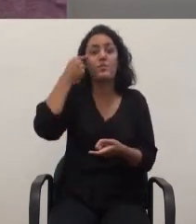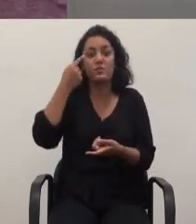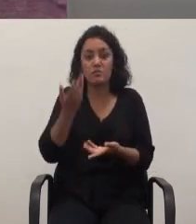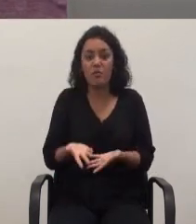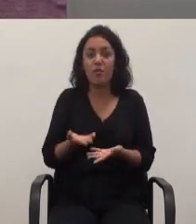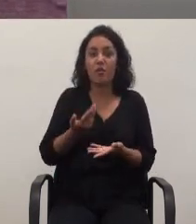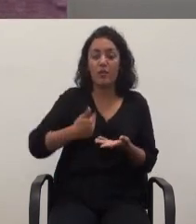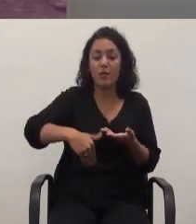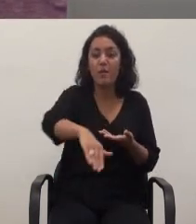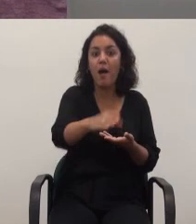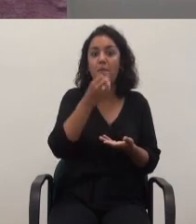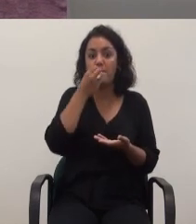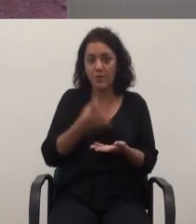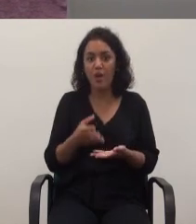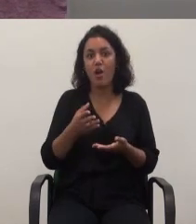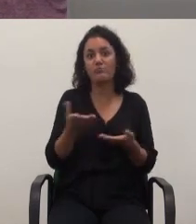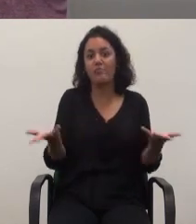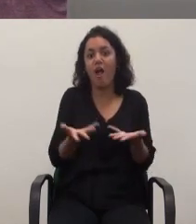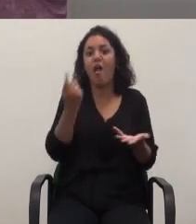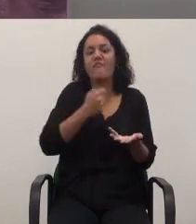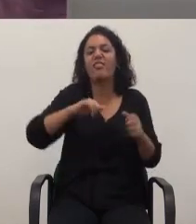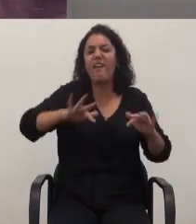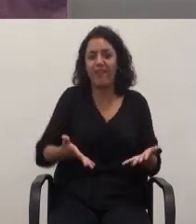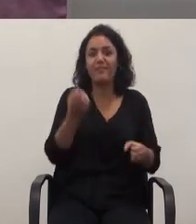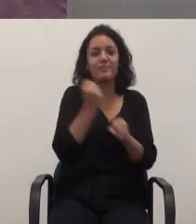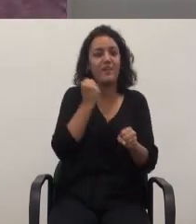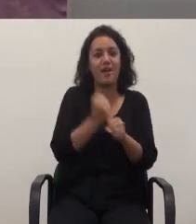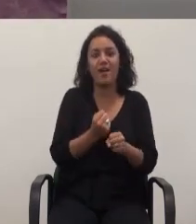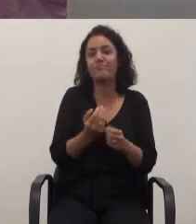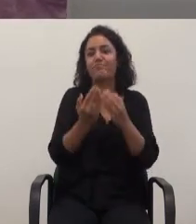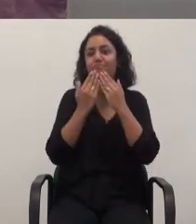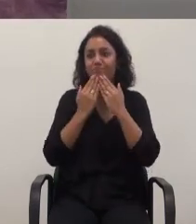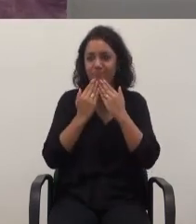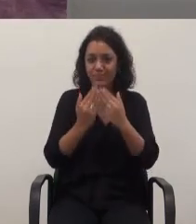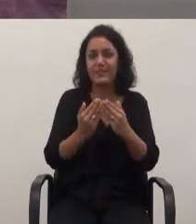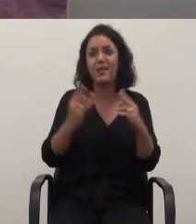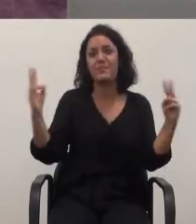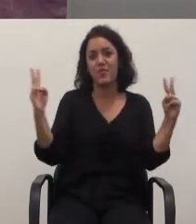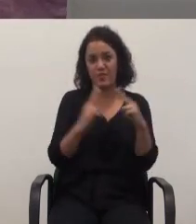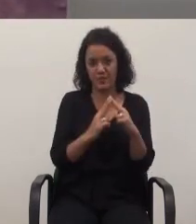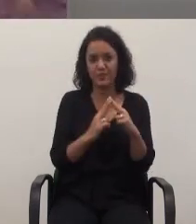creo que lo que queda es trabajar. Así que muchas gracias y nos seguiremos viendo.